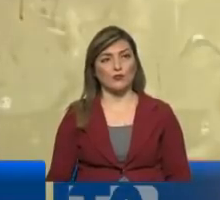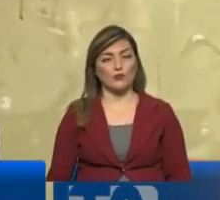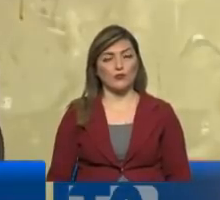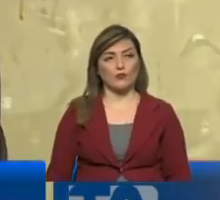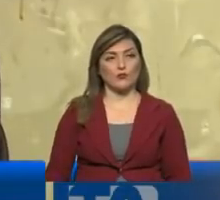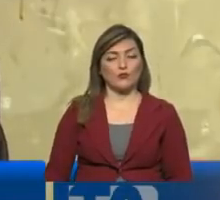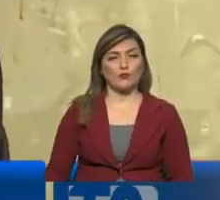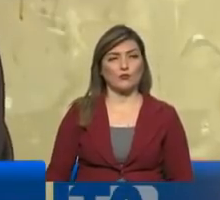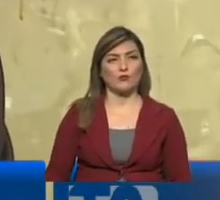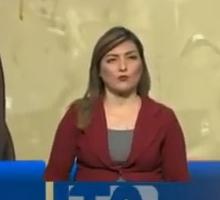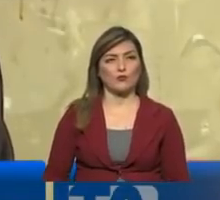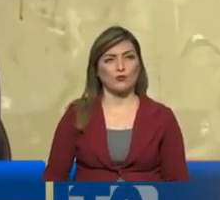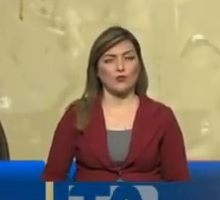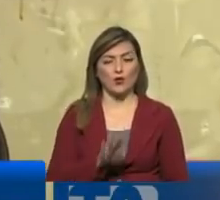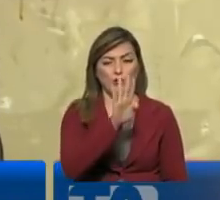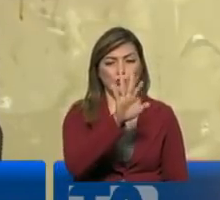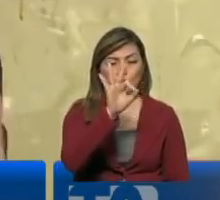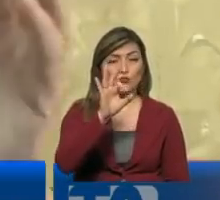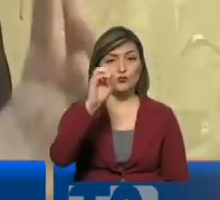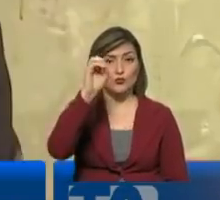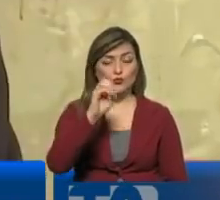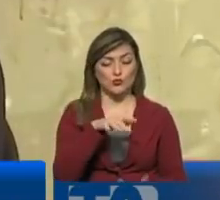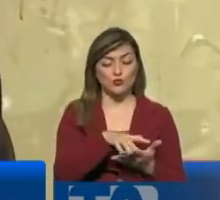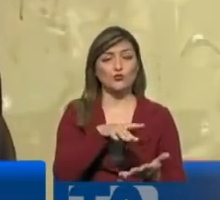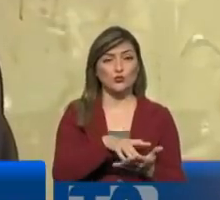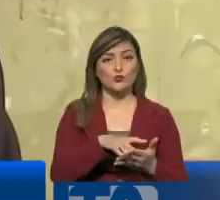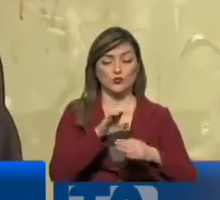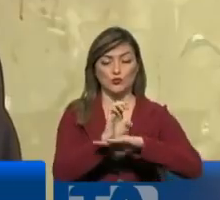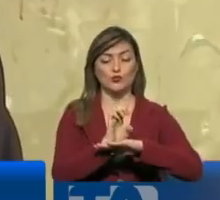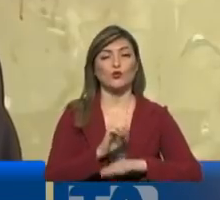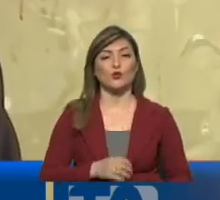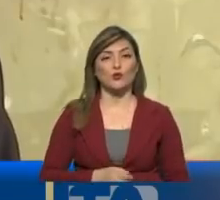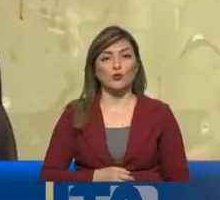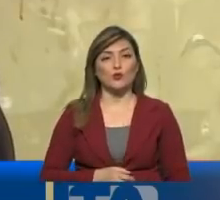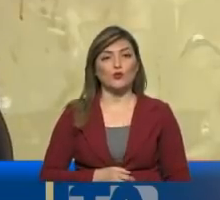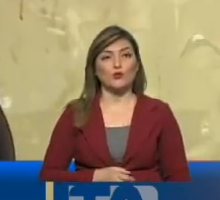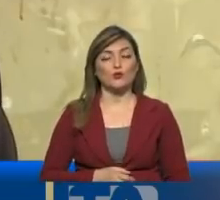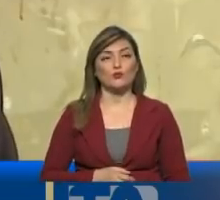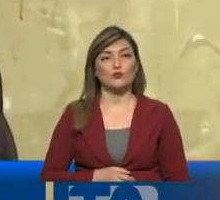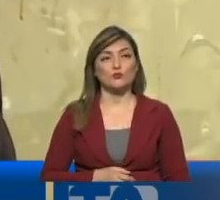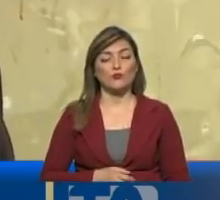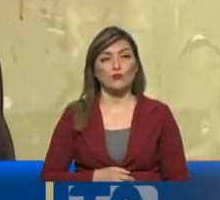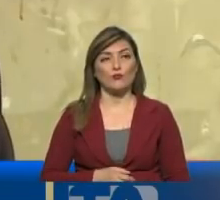el 49% de los estudiantes en el país realmente no han